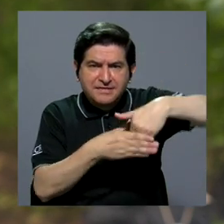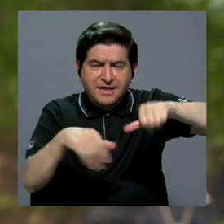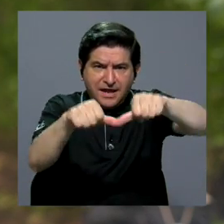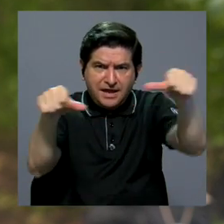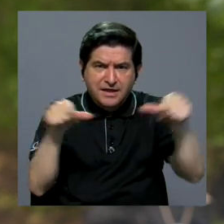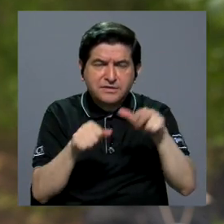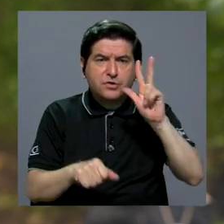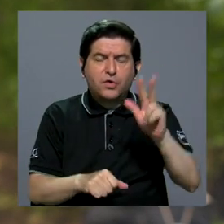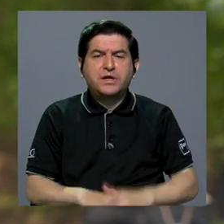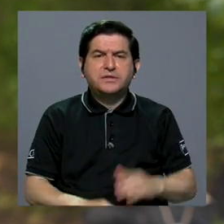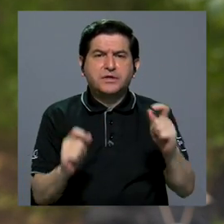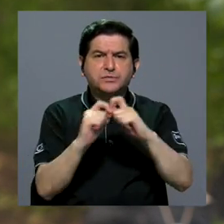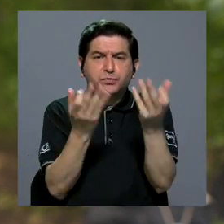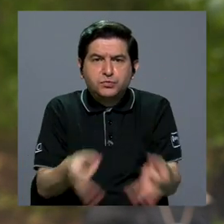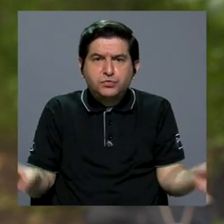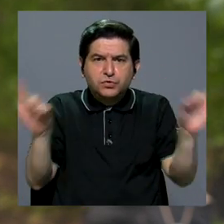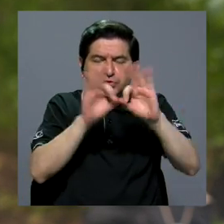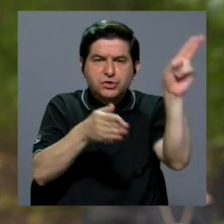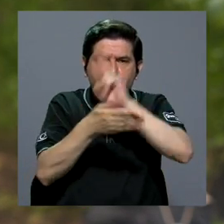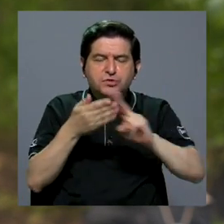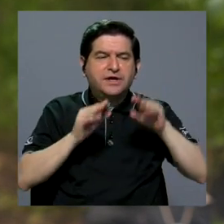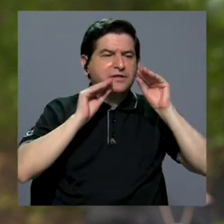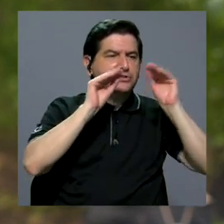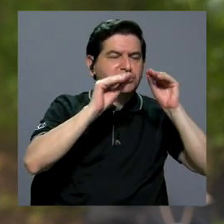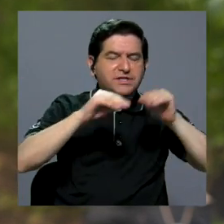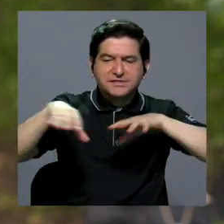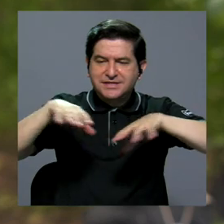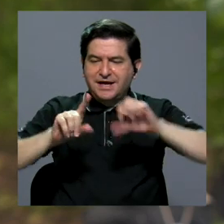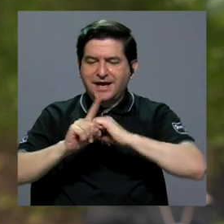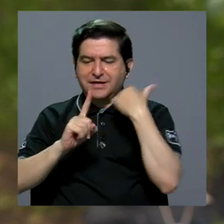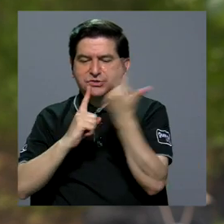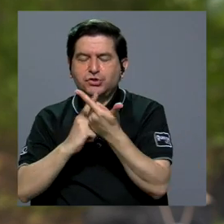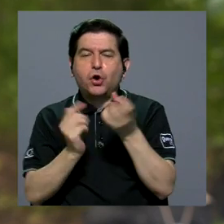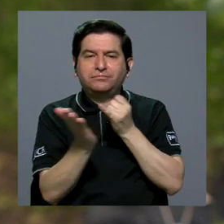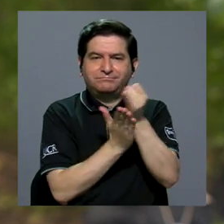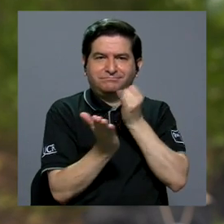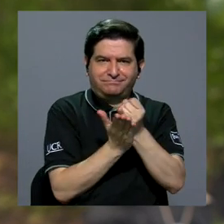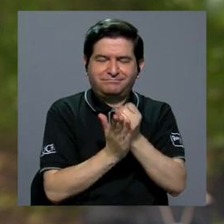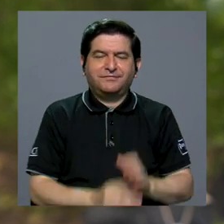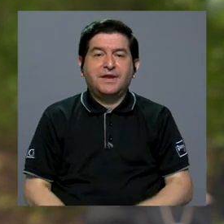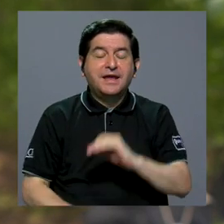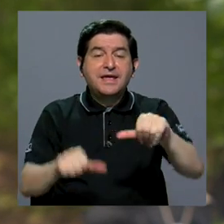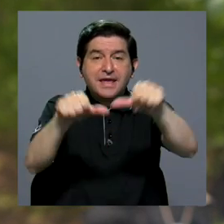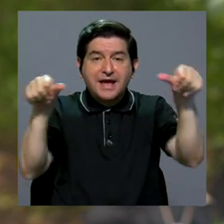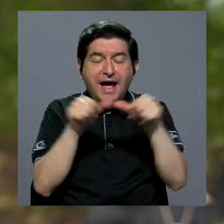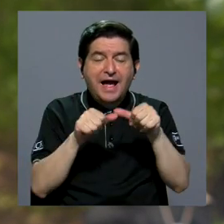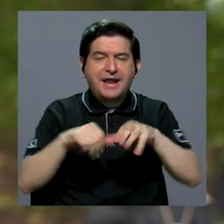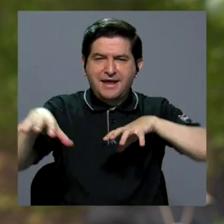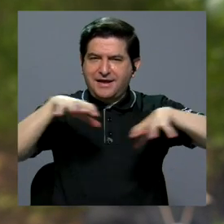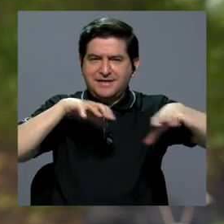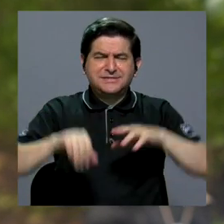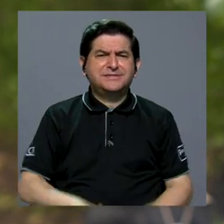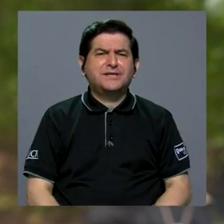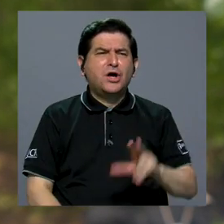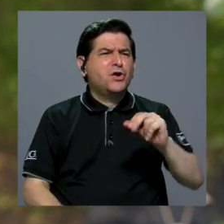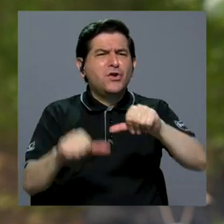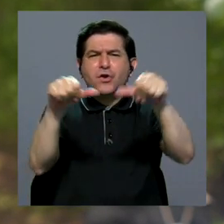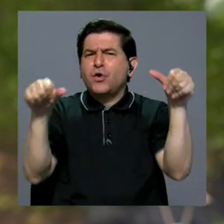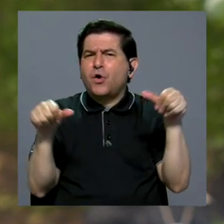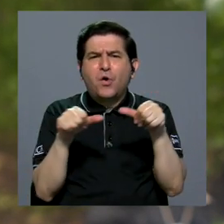áreas en los 3 pilares de la universidad, ¿verdad? Que son docencia, acción social e investigación, y que sean áreas dinámicas, ¿verdad? Que no sean